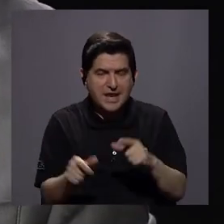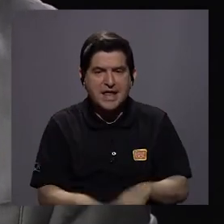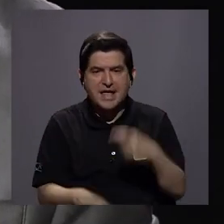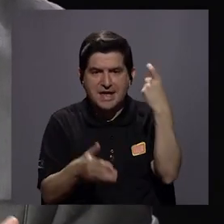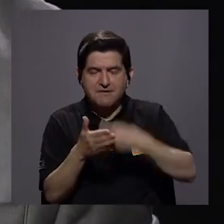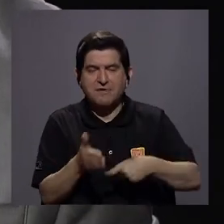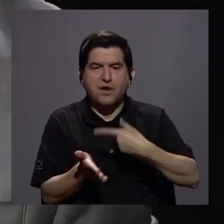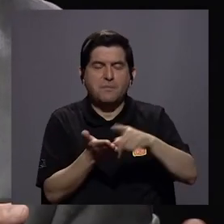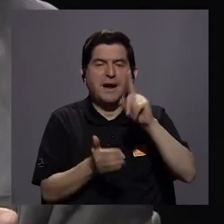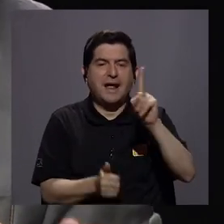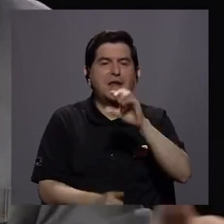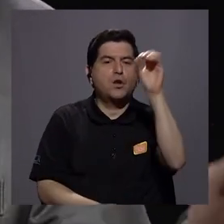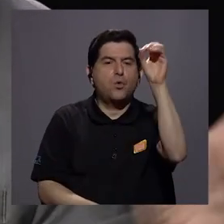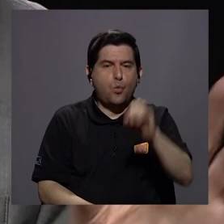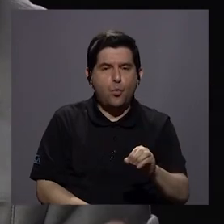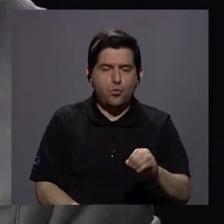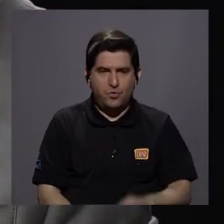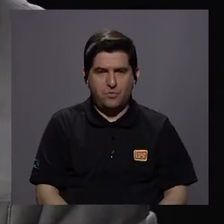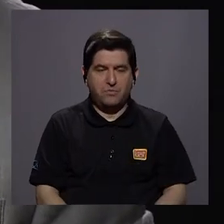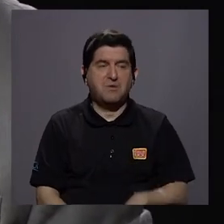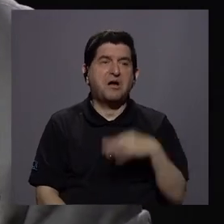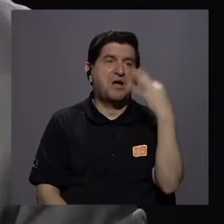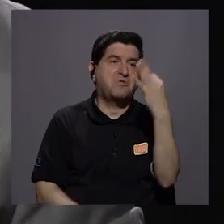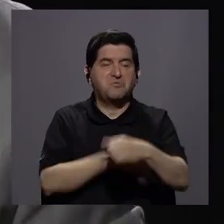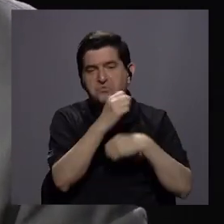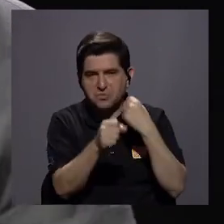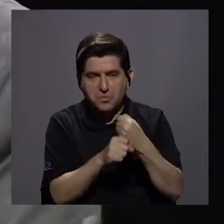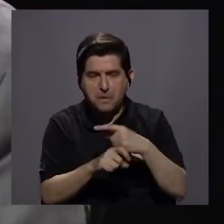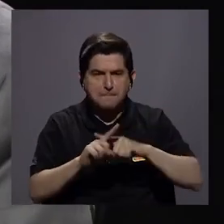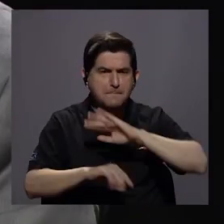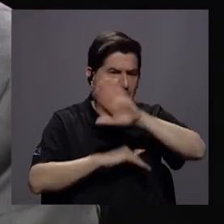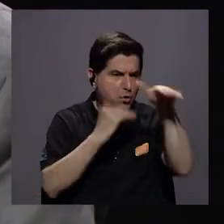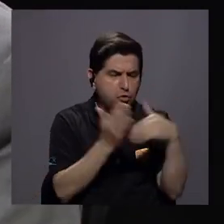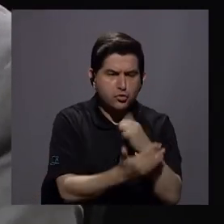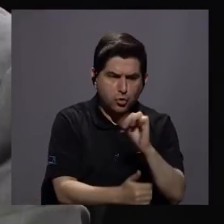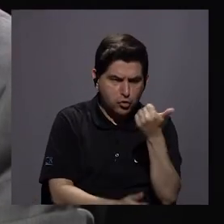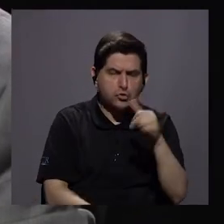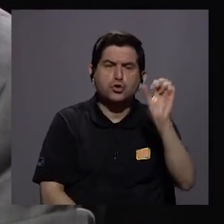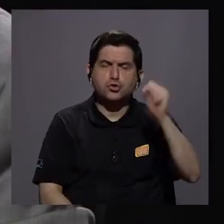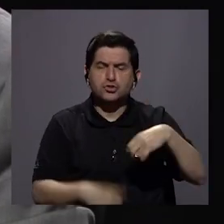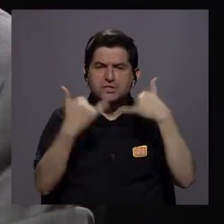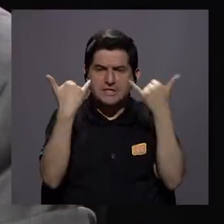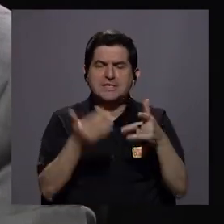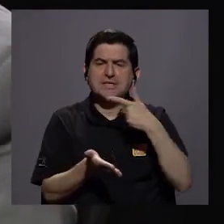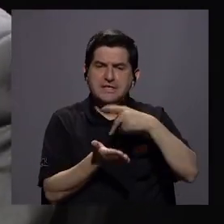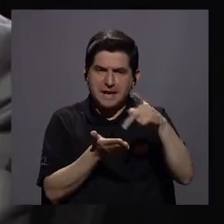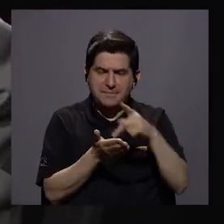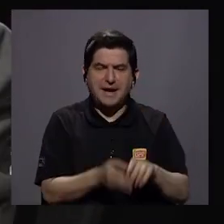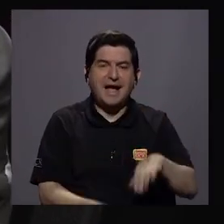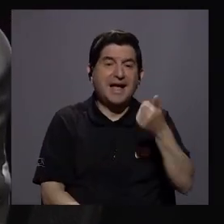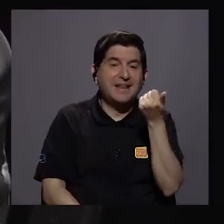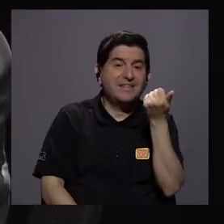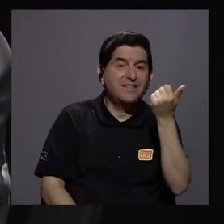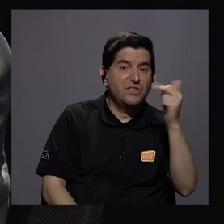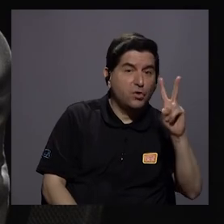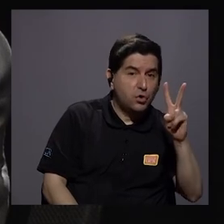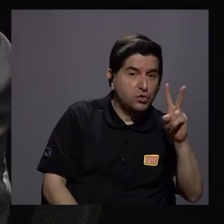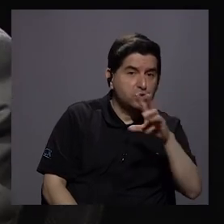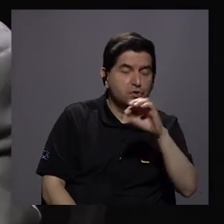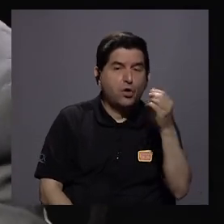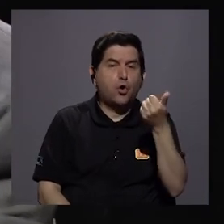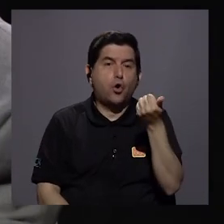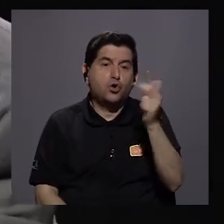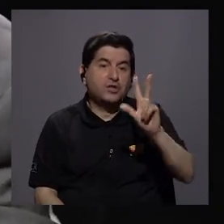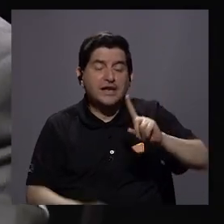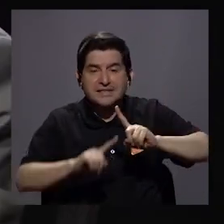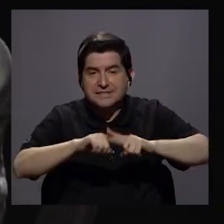impuestos o va a pagar el 1%, digamos, aquí a un año. Pero todos los demás sí van a pagar ya el 12 o